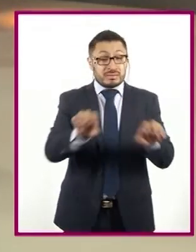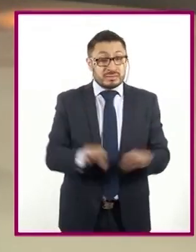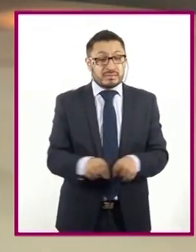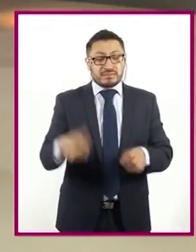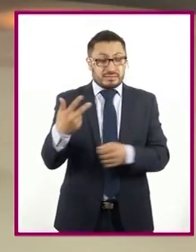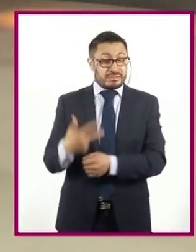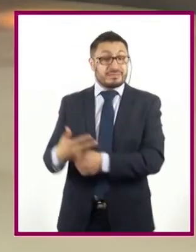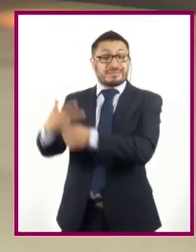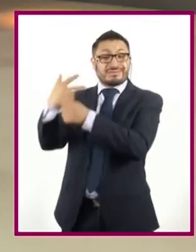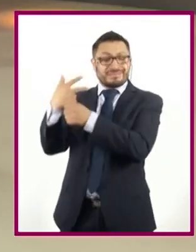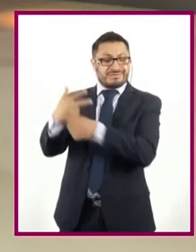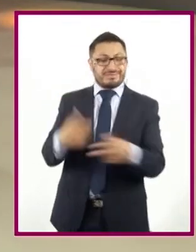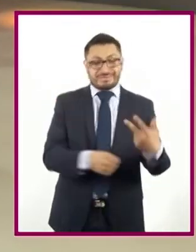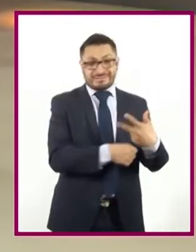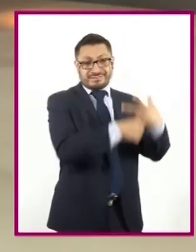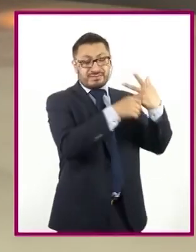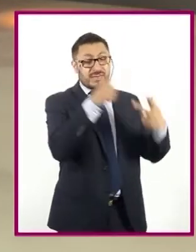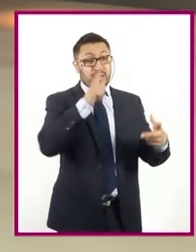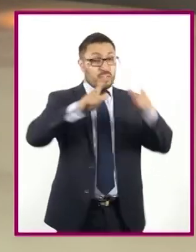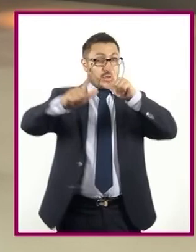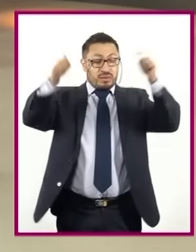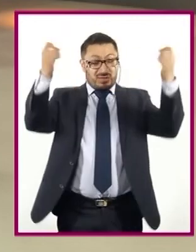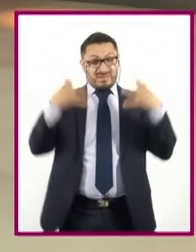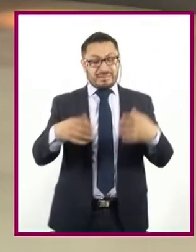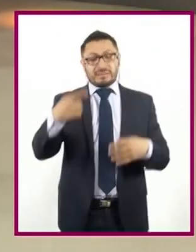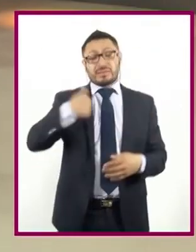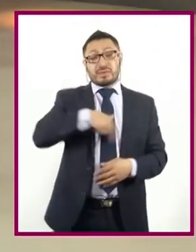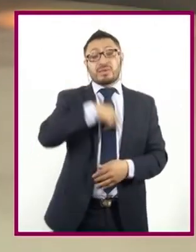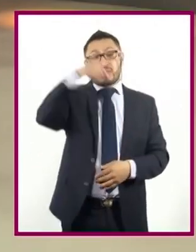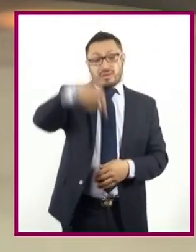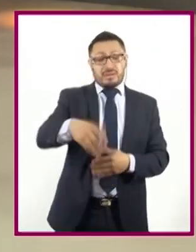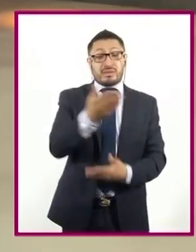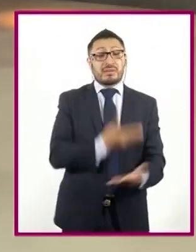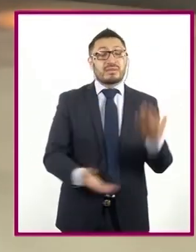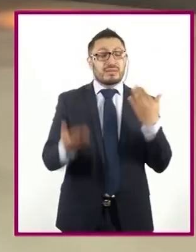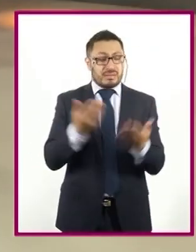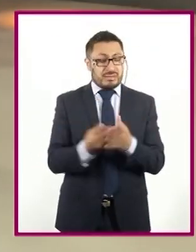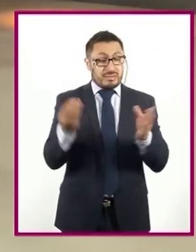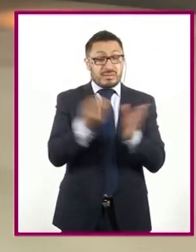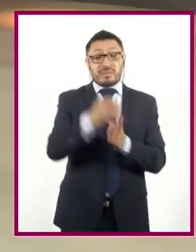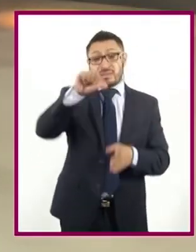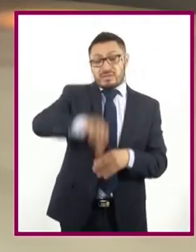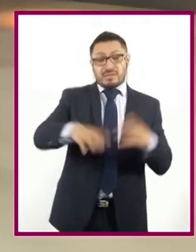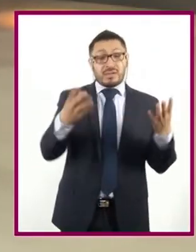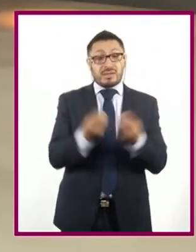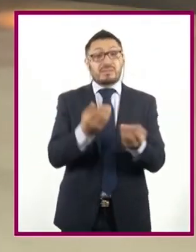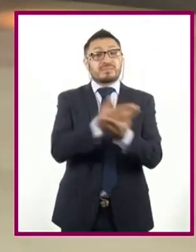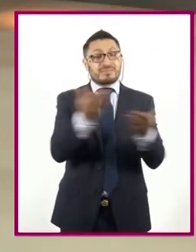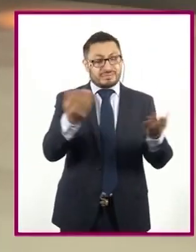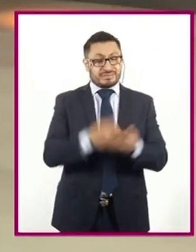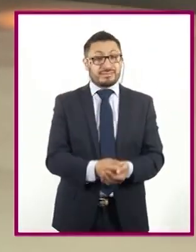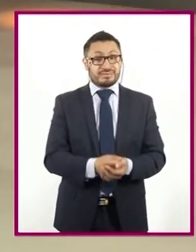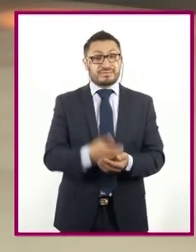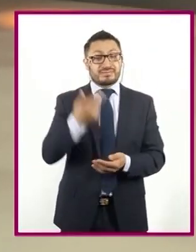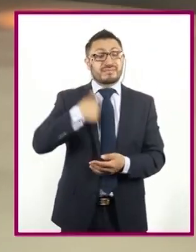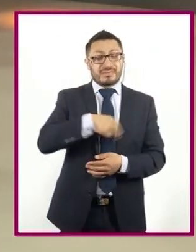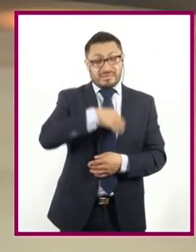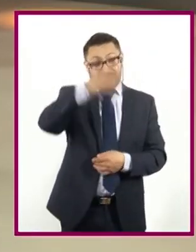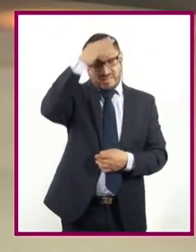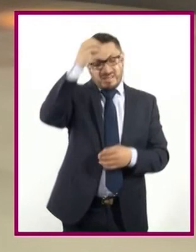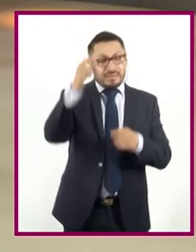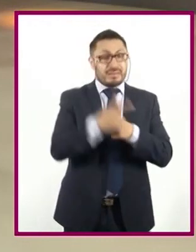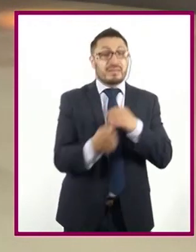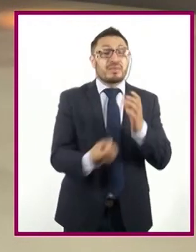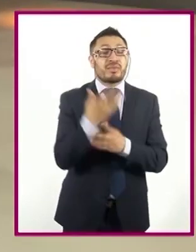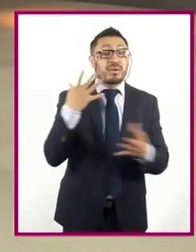hace posible que nosotros estemos aquí compartiendo esta sesión con ustedes. Hemos aprendido algo nuevo